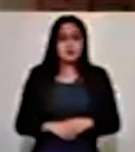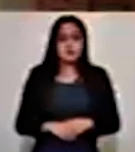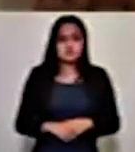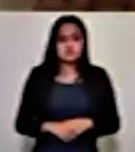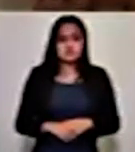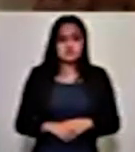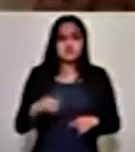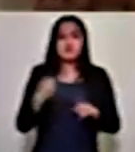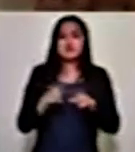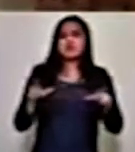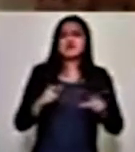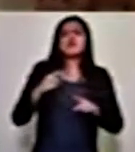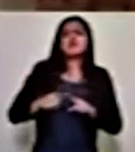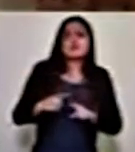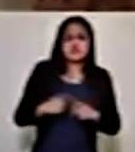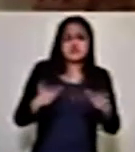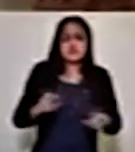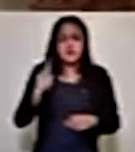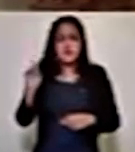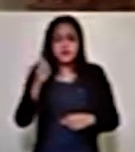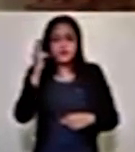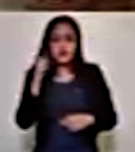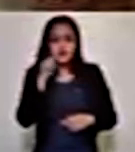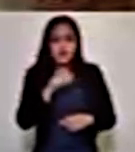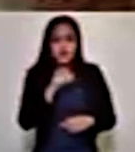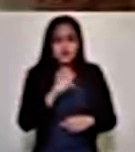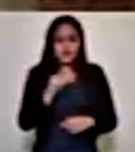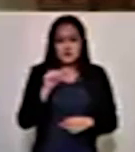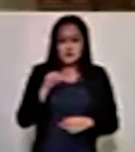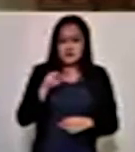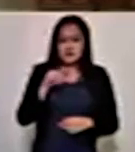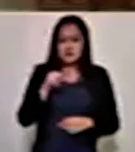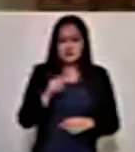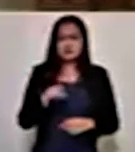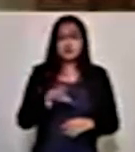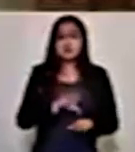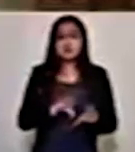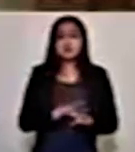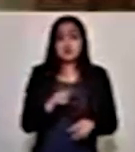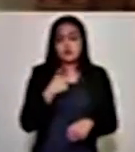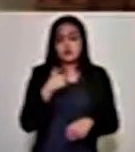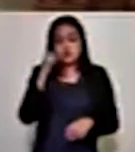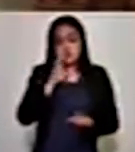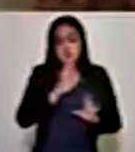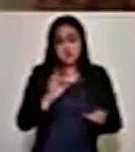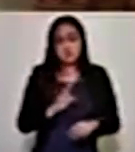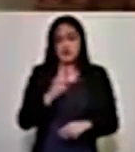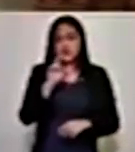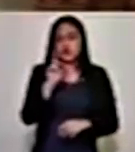¿Quién tiene el control de la Universidad de las Américas? Lo voy a decir nada más como opinión, ¿eh? No para crear un